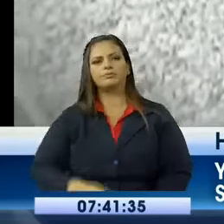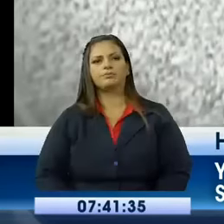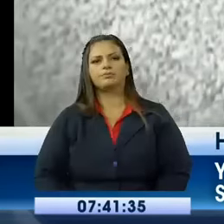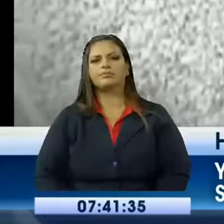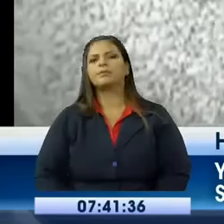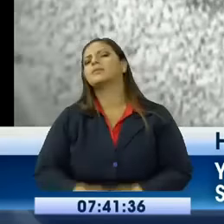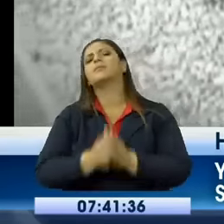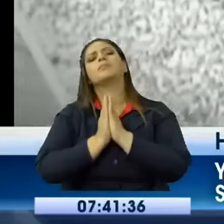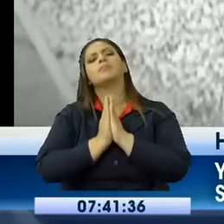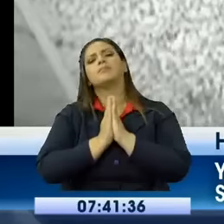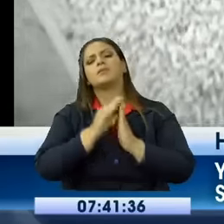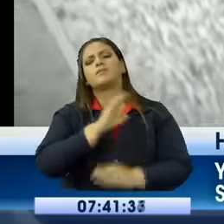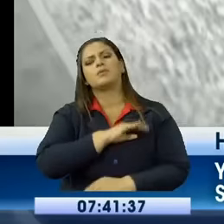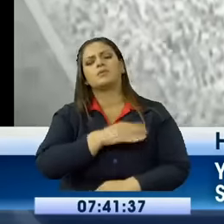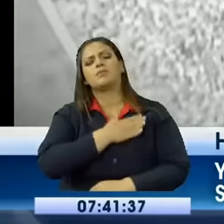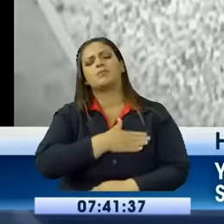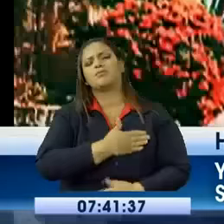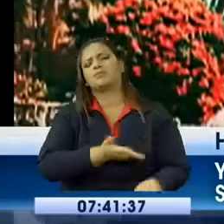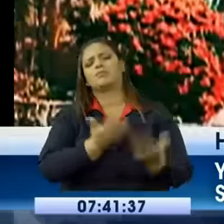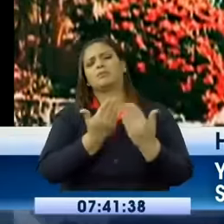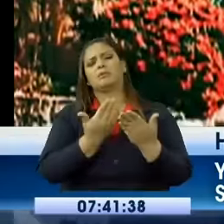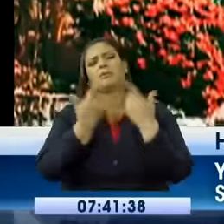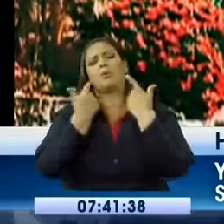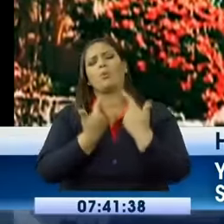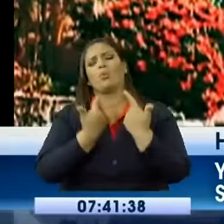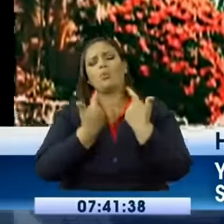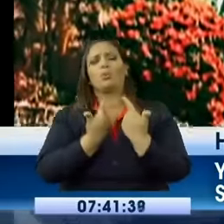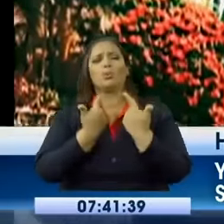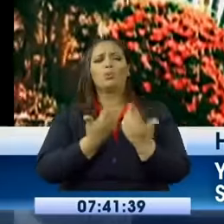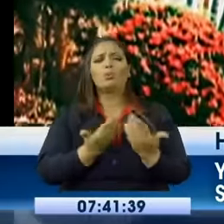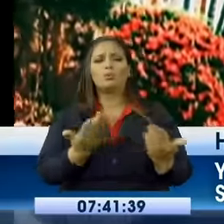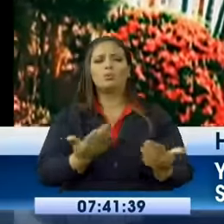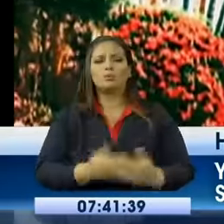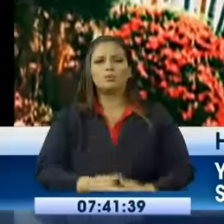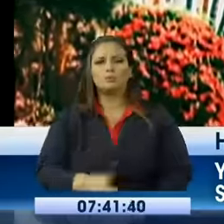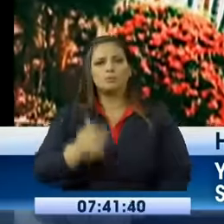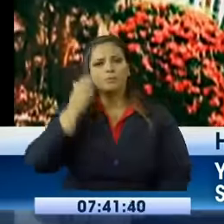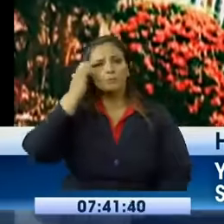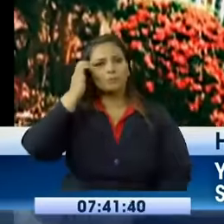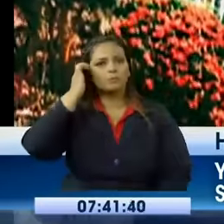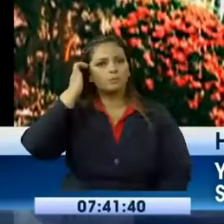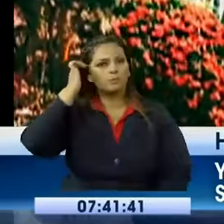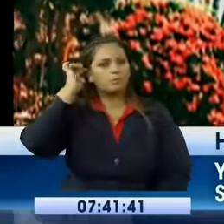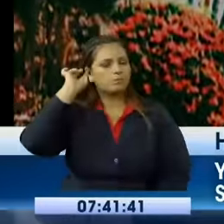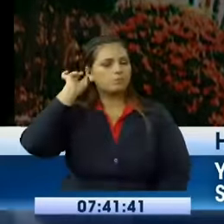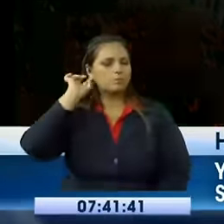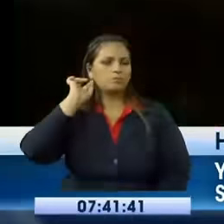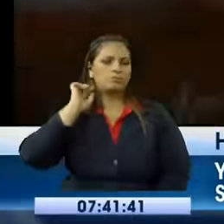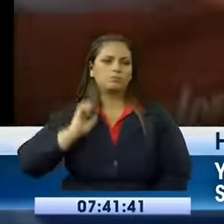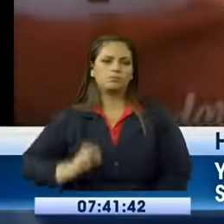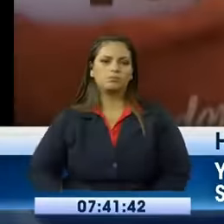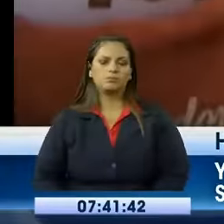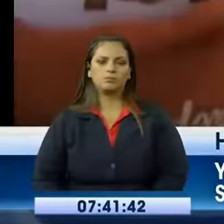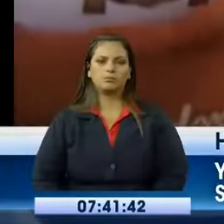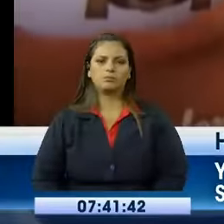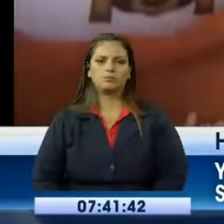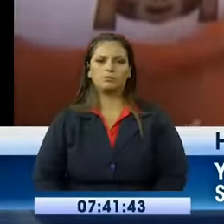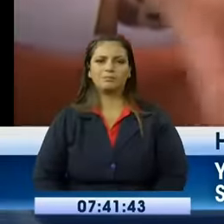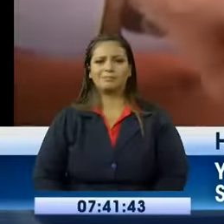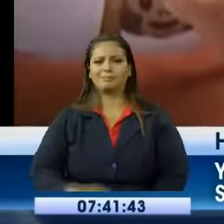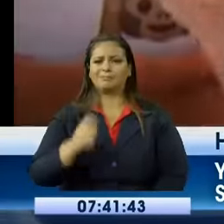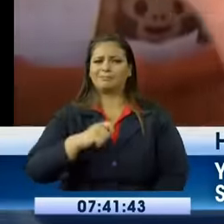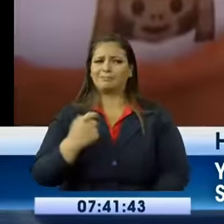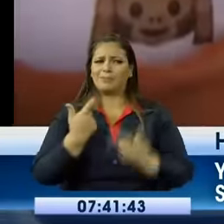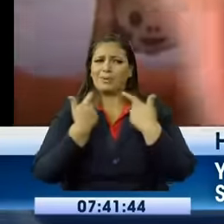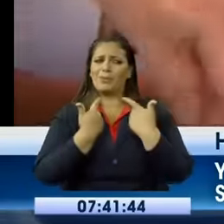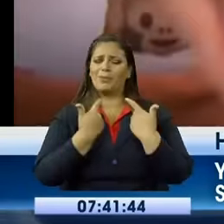de personas presentes en esos momentos ingresen al programa de víctimas y testigos. Nos necesitamos porque hay criaturas,